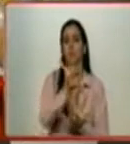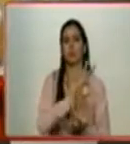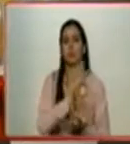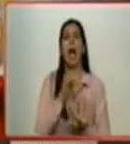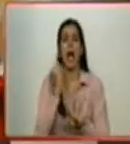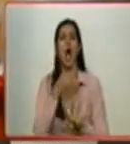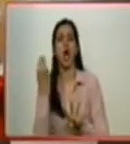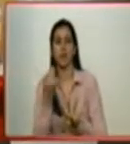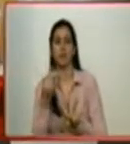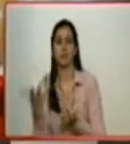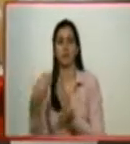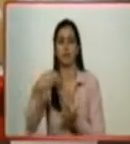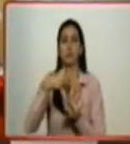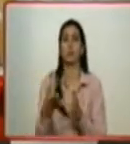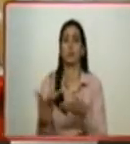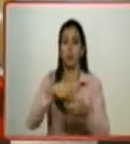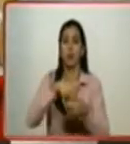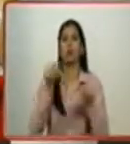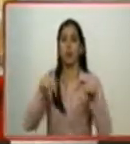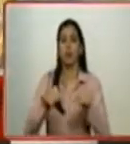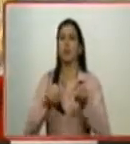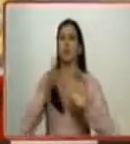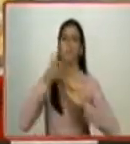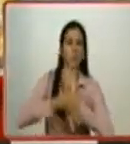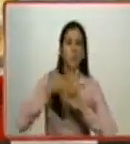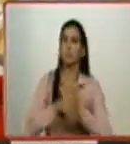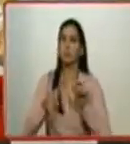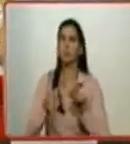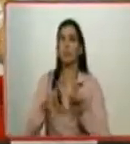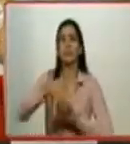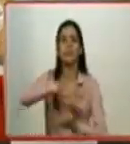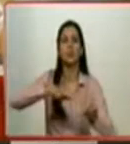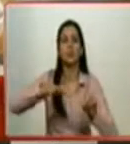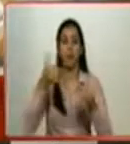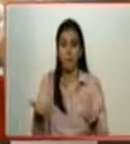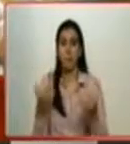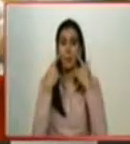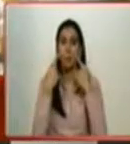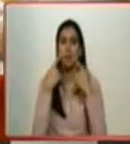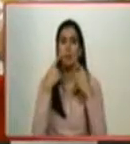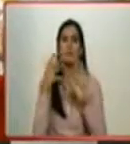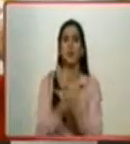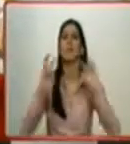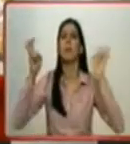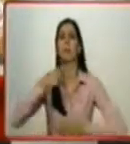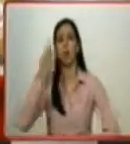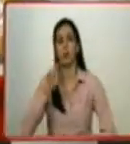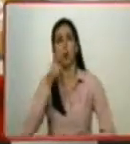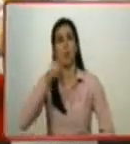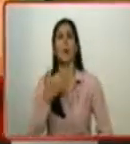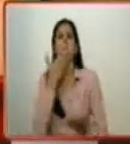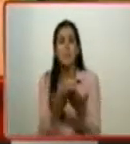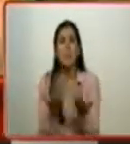por jóvenes, ¿no? Y creo que tiene que ver precisamente por las situaciones que se están generando políticamente. Creo que el pueblo está